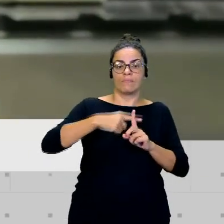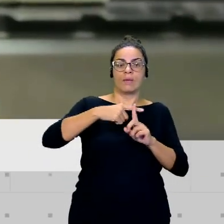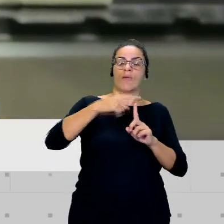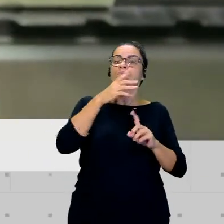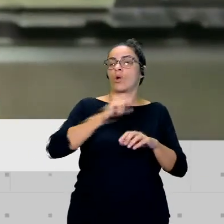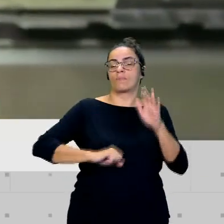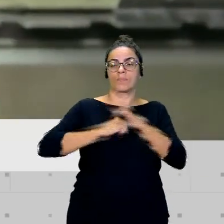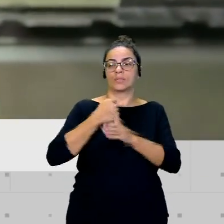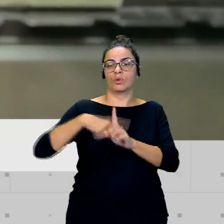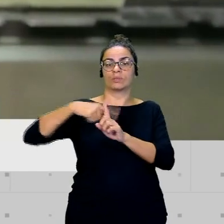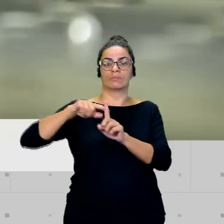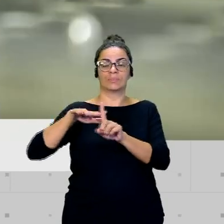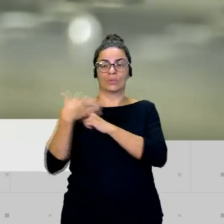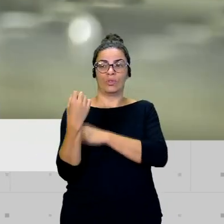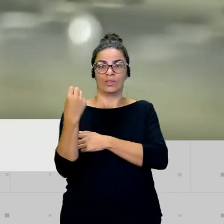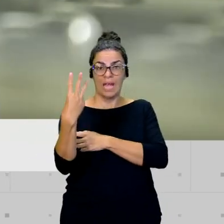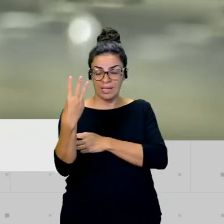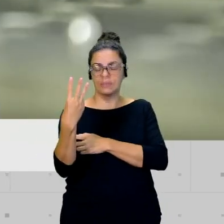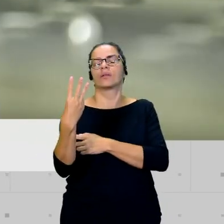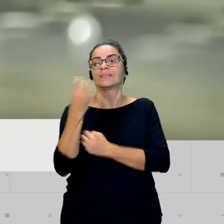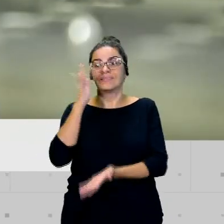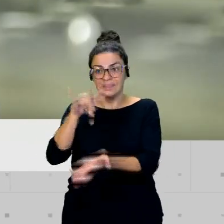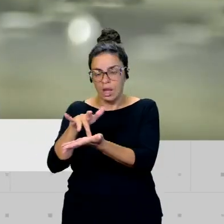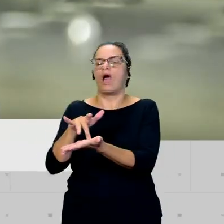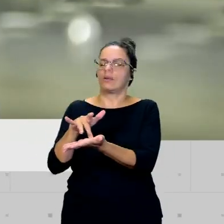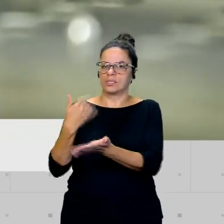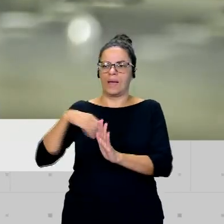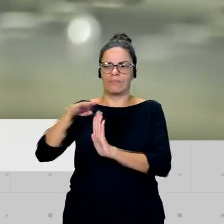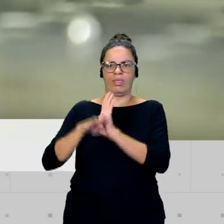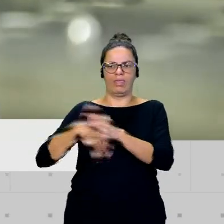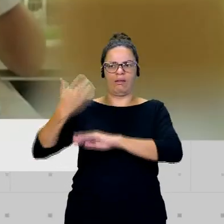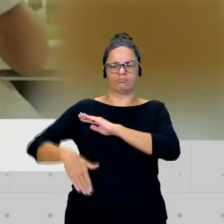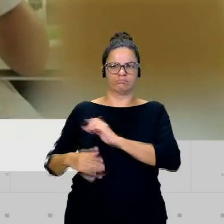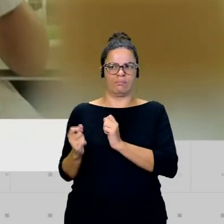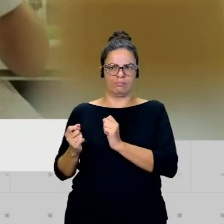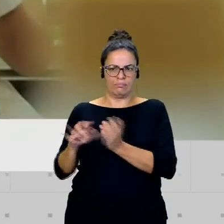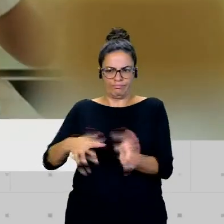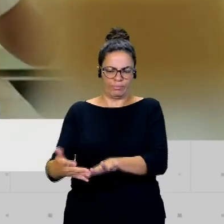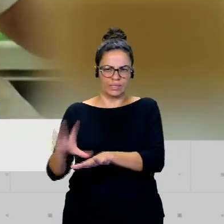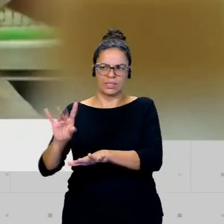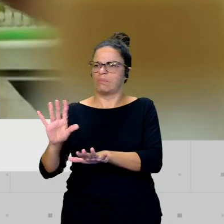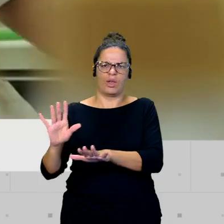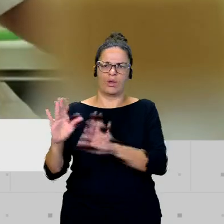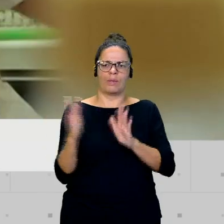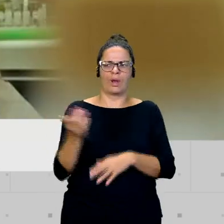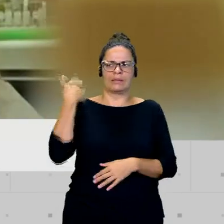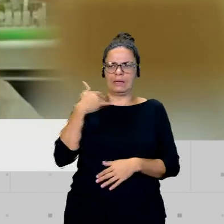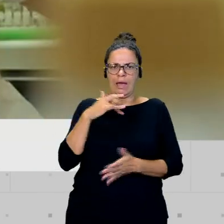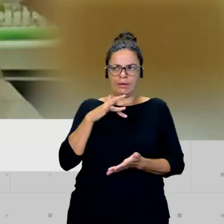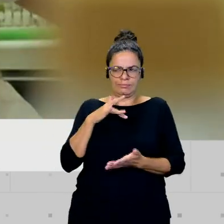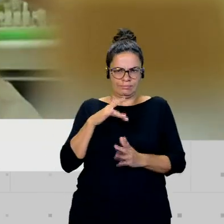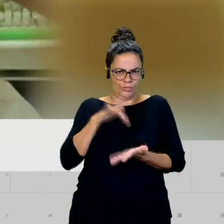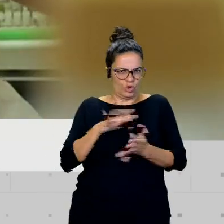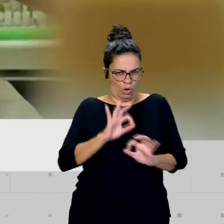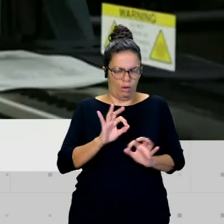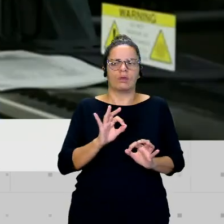tenemos previsto en nuestro protocolo, pues ahí sí que se interviene una serie de medidas restrictivas, pero no hemos llegado a la temporada anterior. Toca madera, esperamos no llegar en